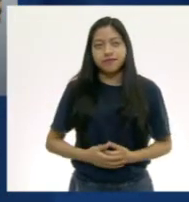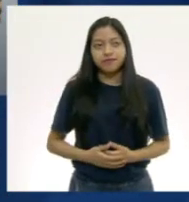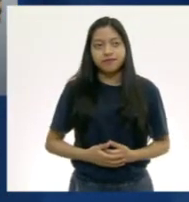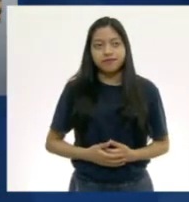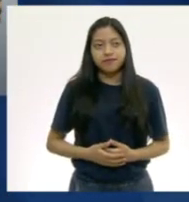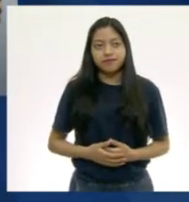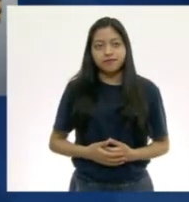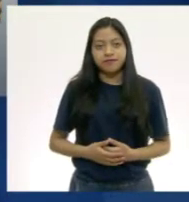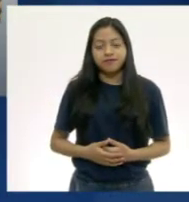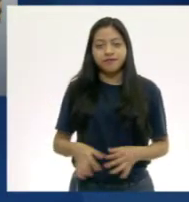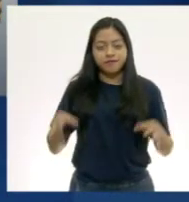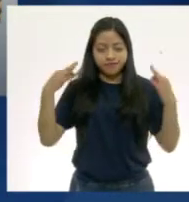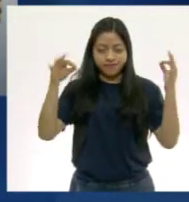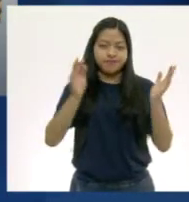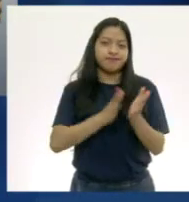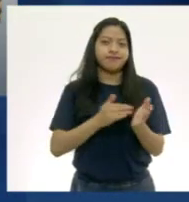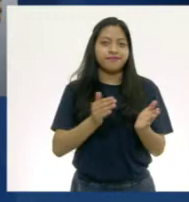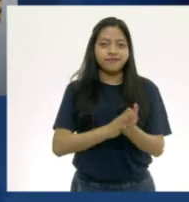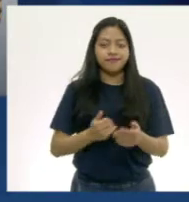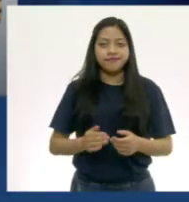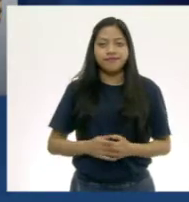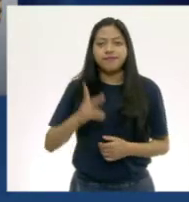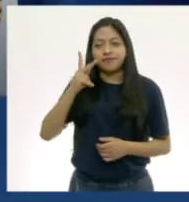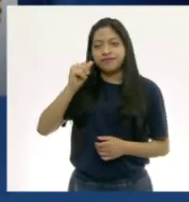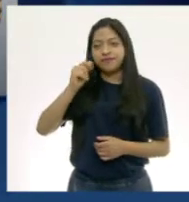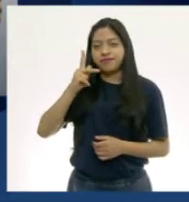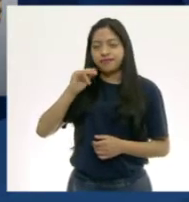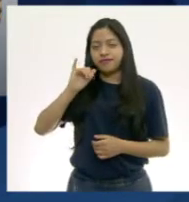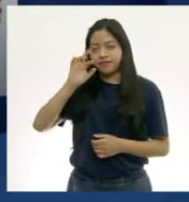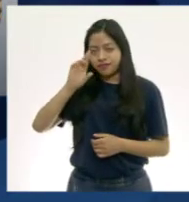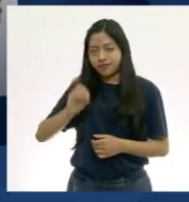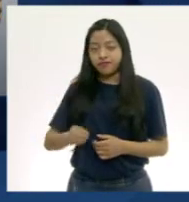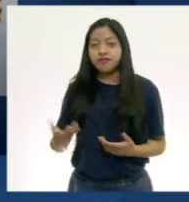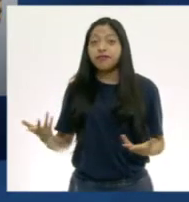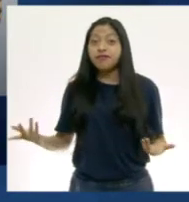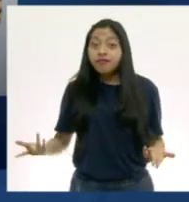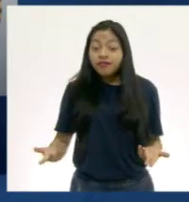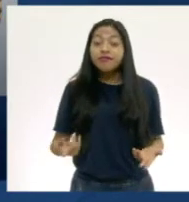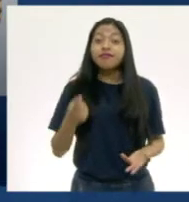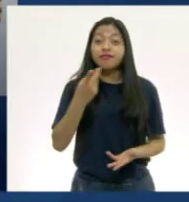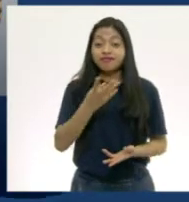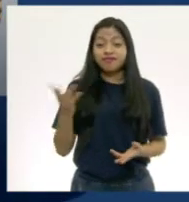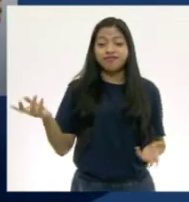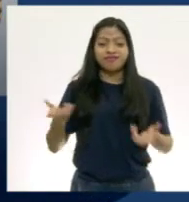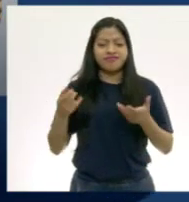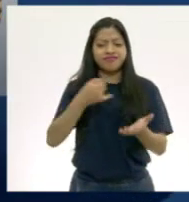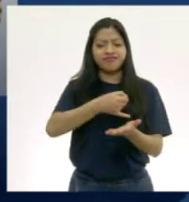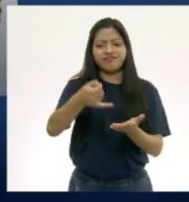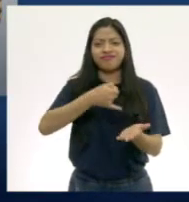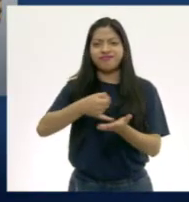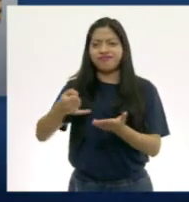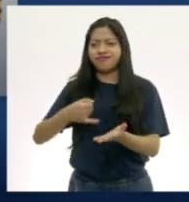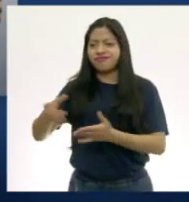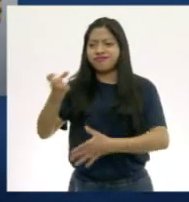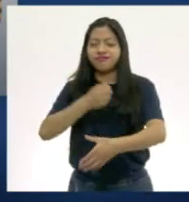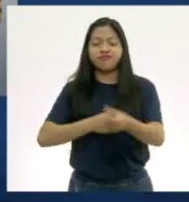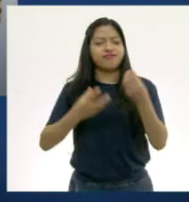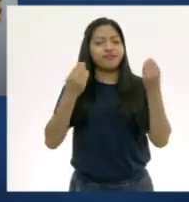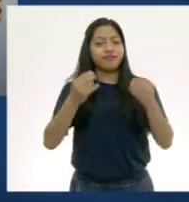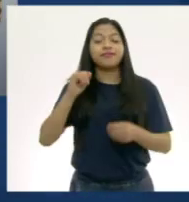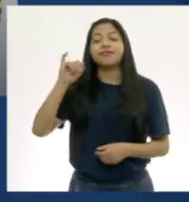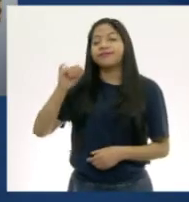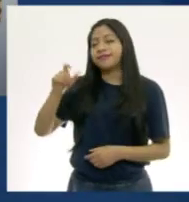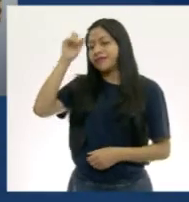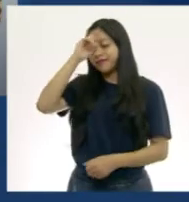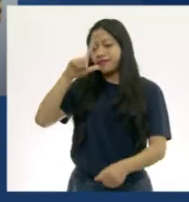papel. El del papiro. Ajá. Pues sí eran bastantes cosas las que cultivaban. De hecho, la agricultura de Egipto